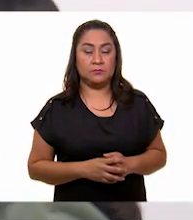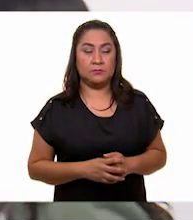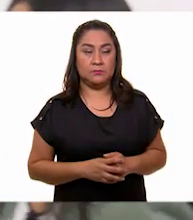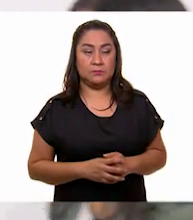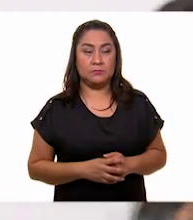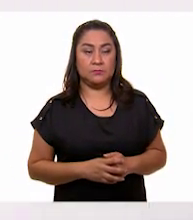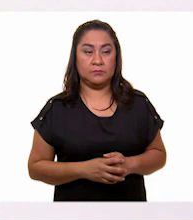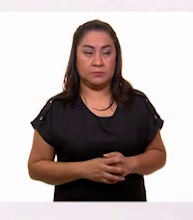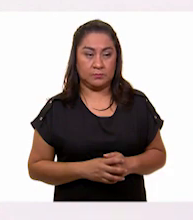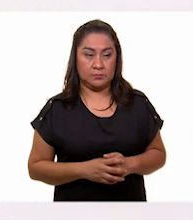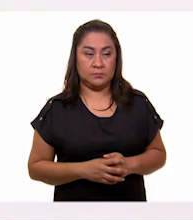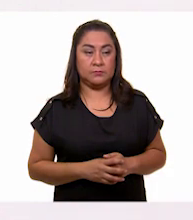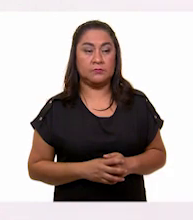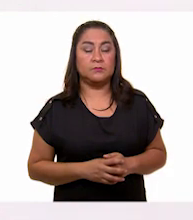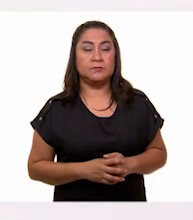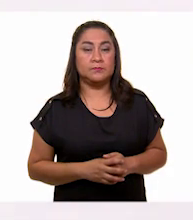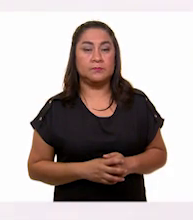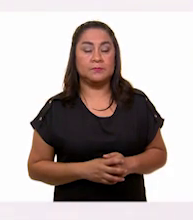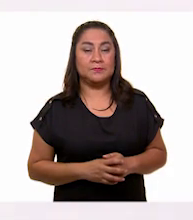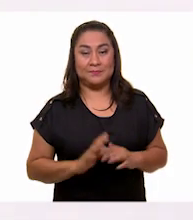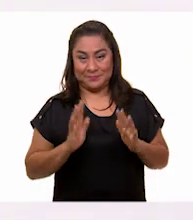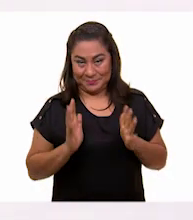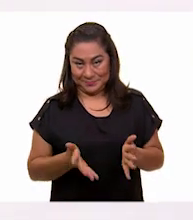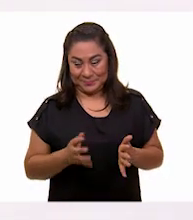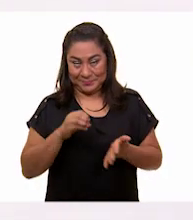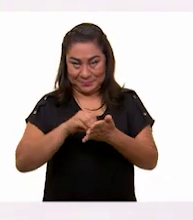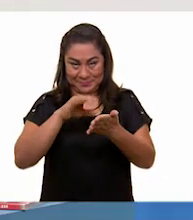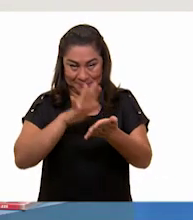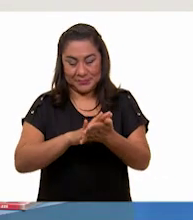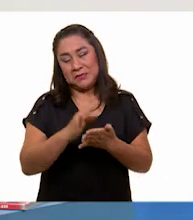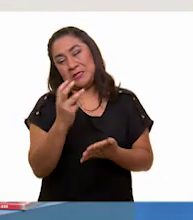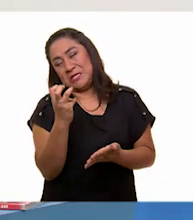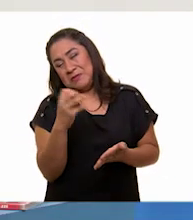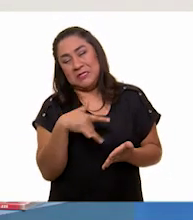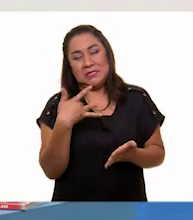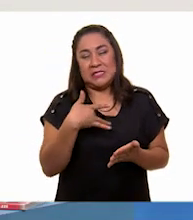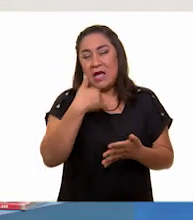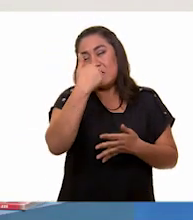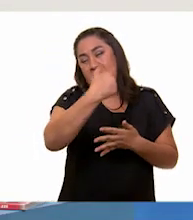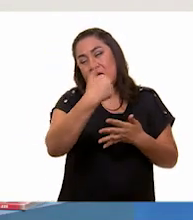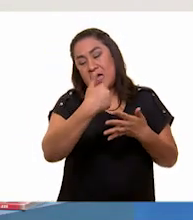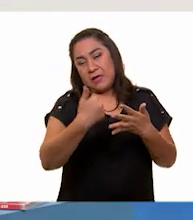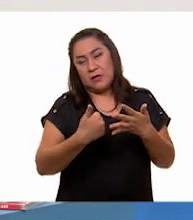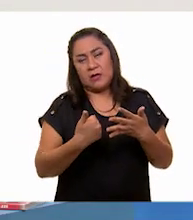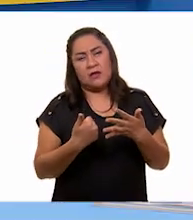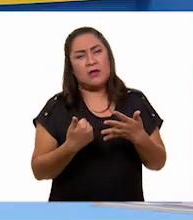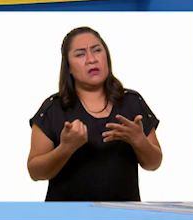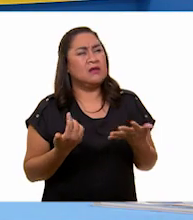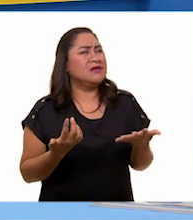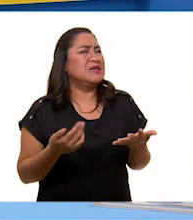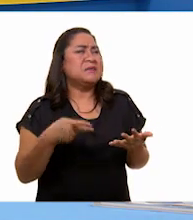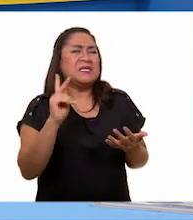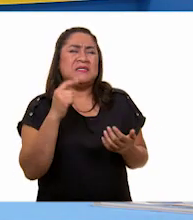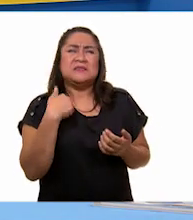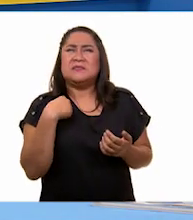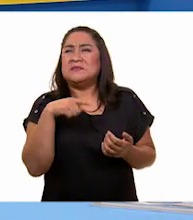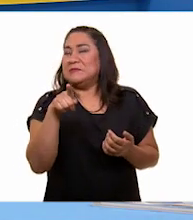3 pesos. Ok, ya está registrado, 3 pesos. Maestra, pero esto no me está